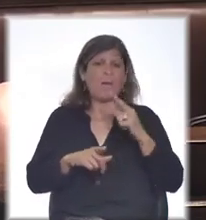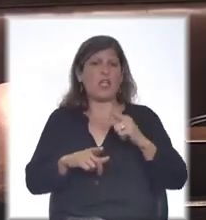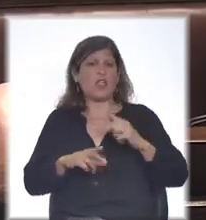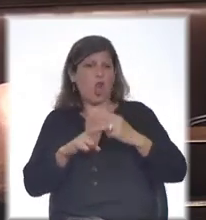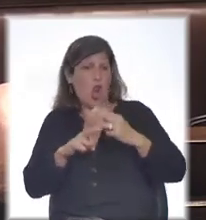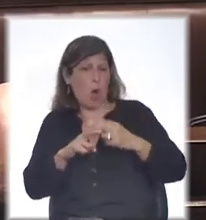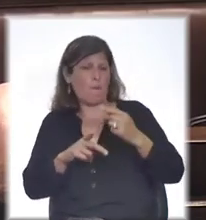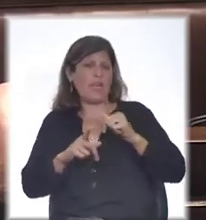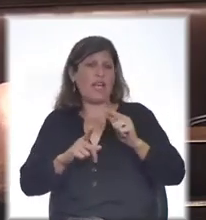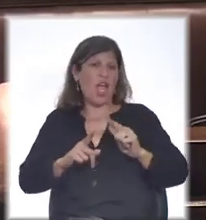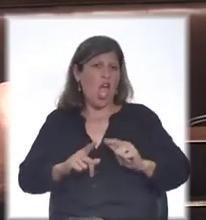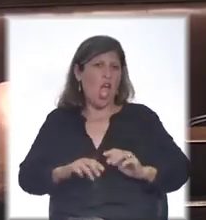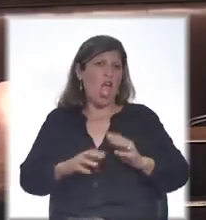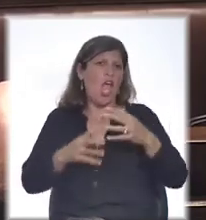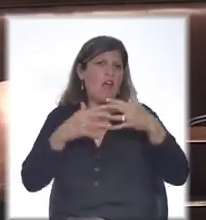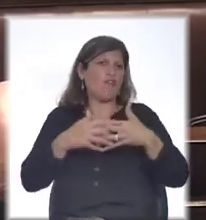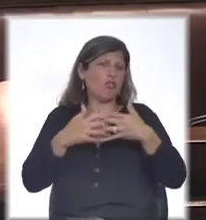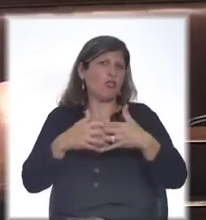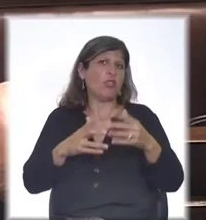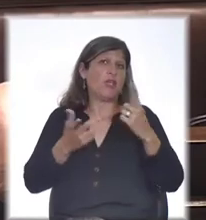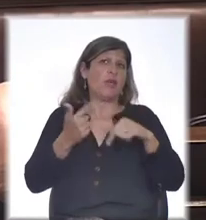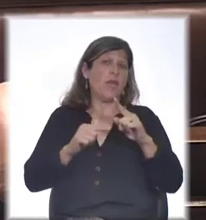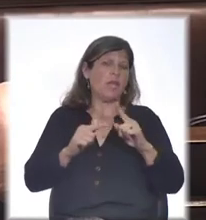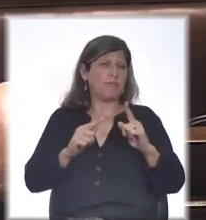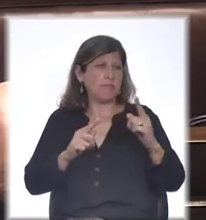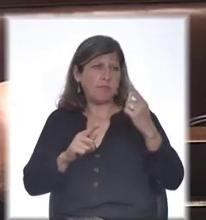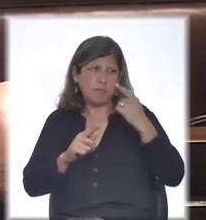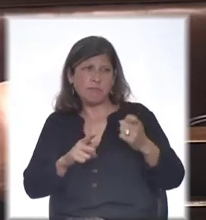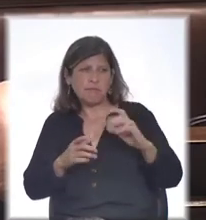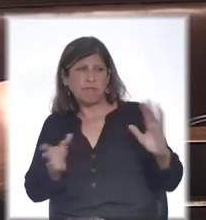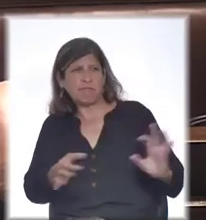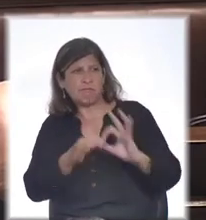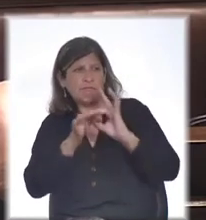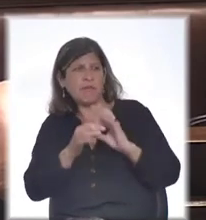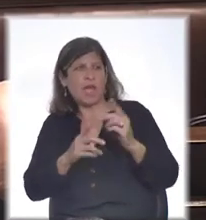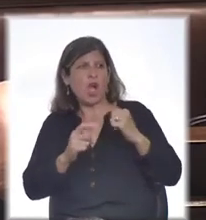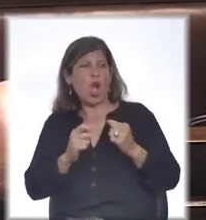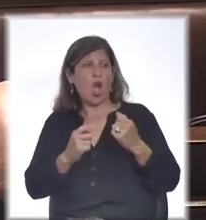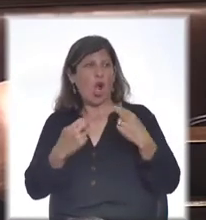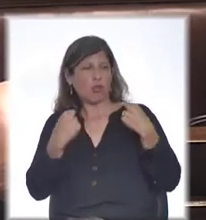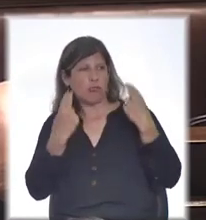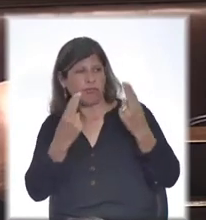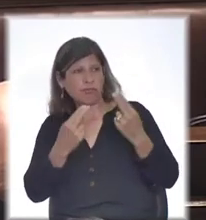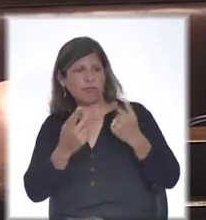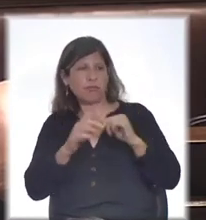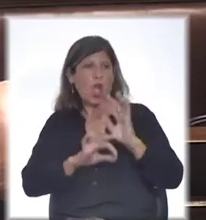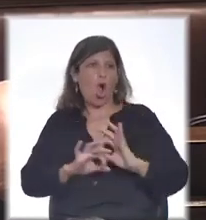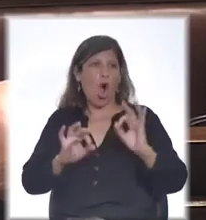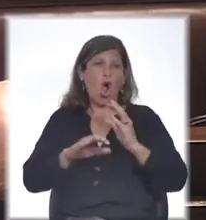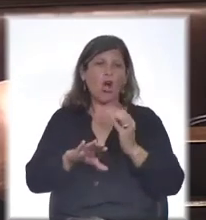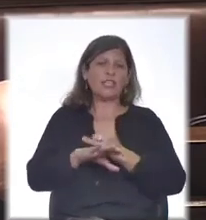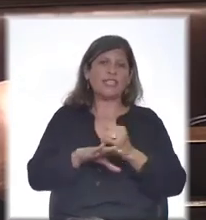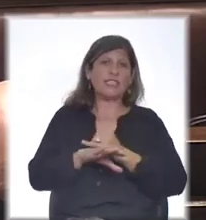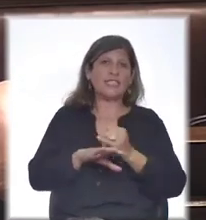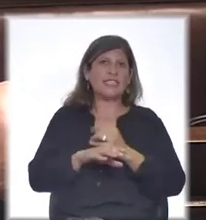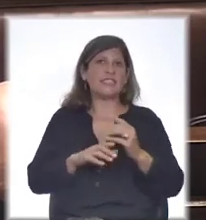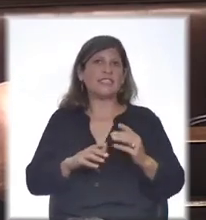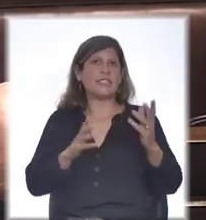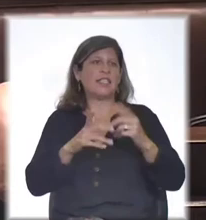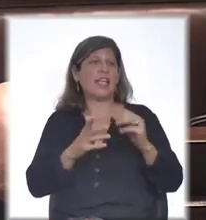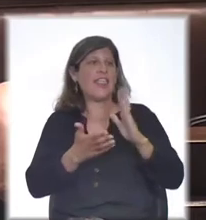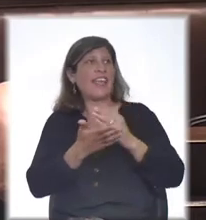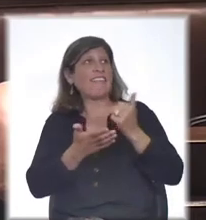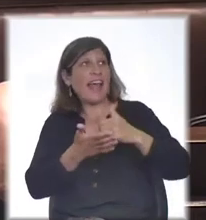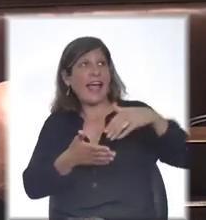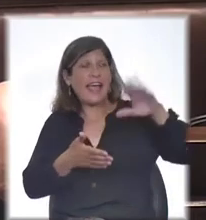funcionamiento, componentes denotaran vinculación o subordinación con instituciones, organizaciones o partidos políticos